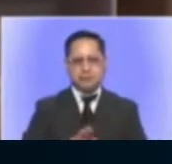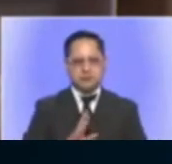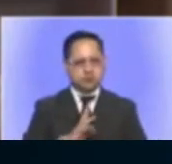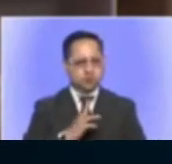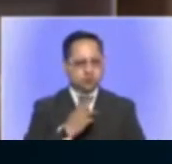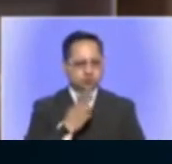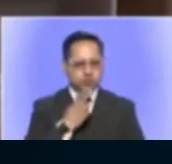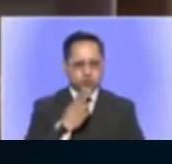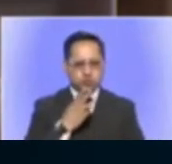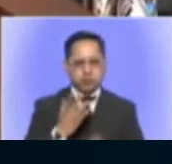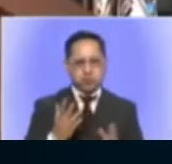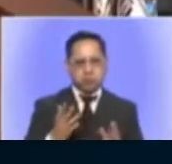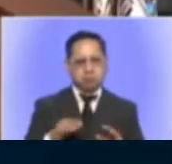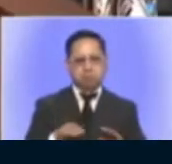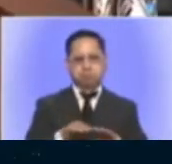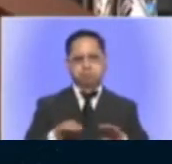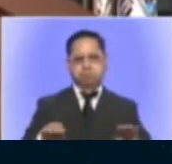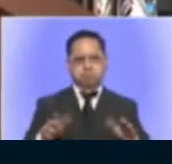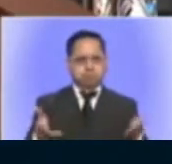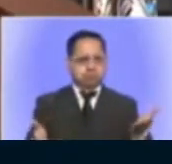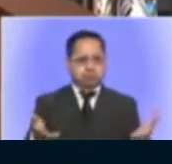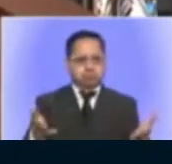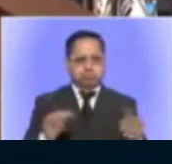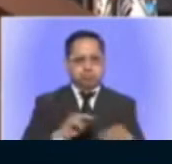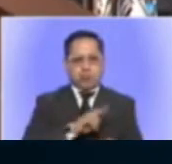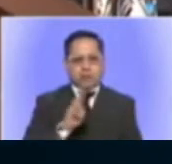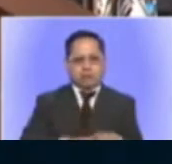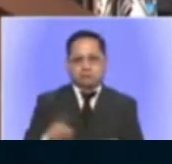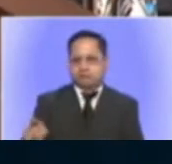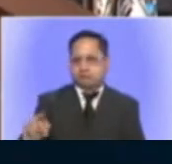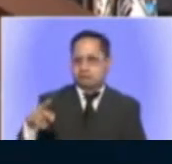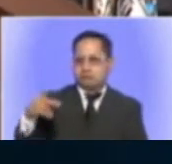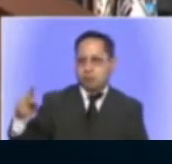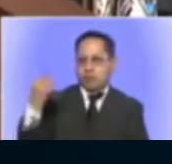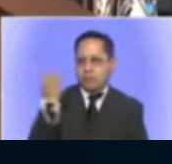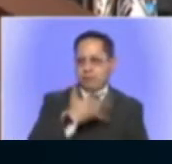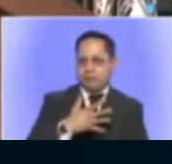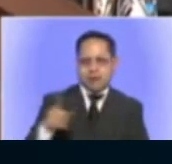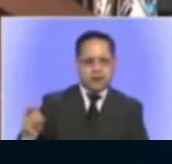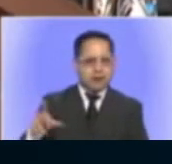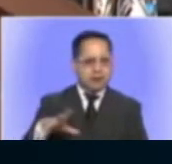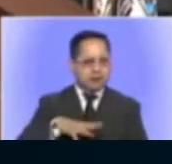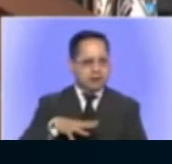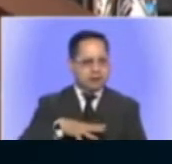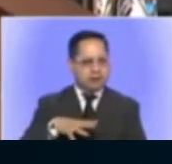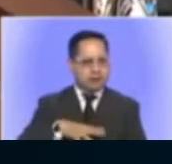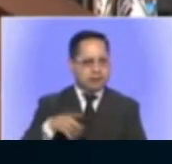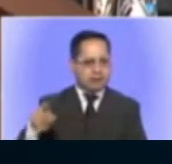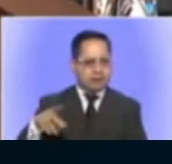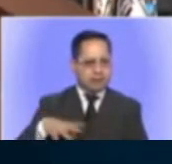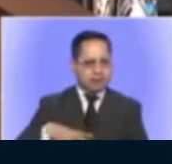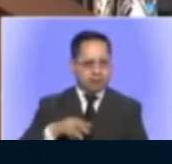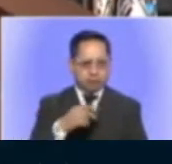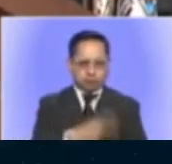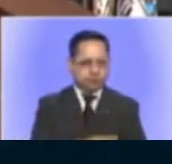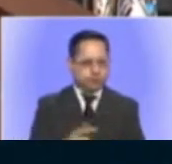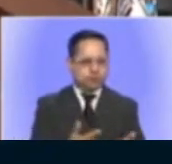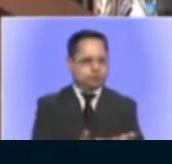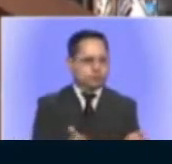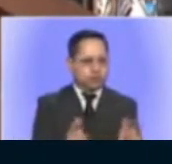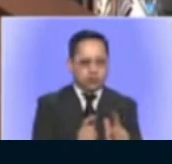neutral y genérico de la imagen de un servidor público emanado de las filas del partido